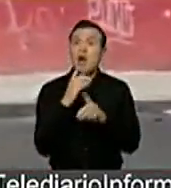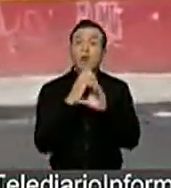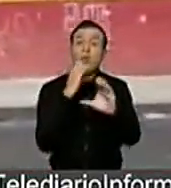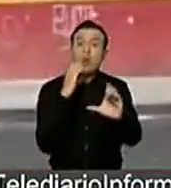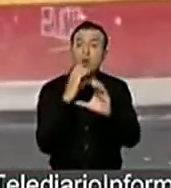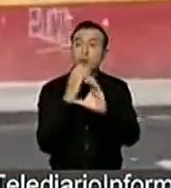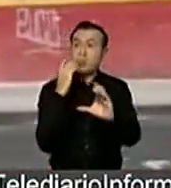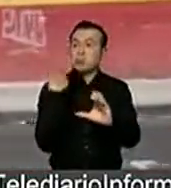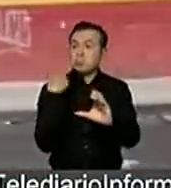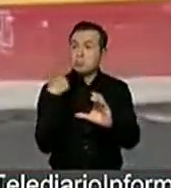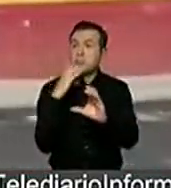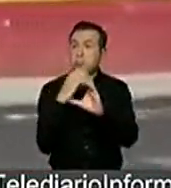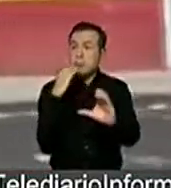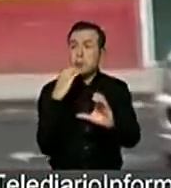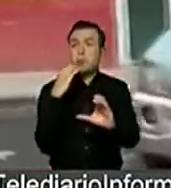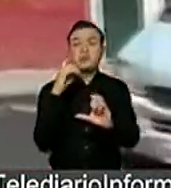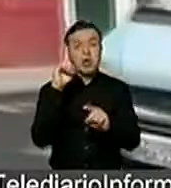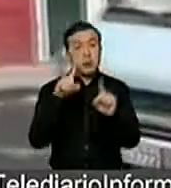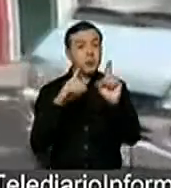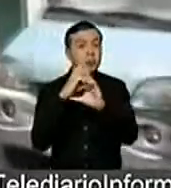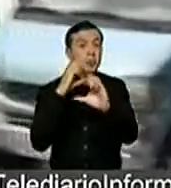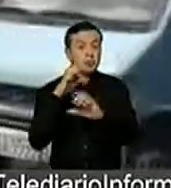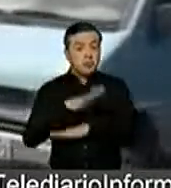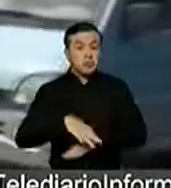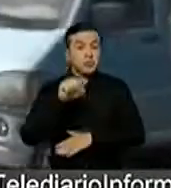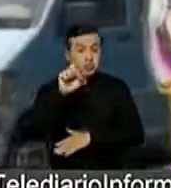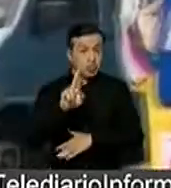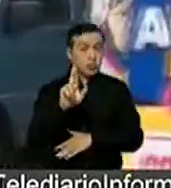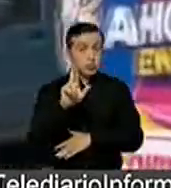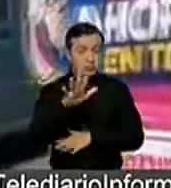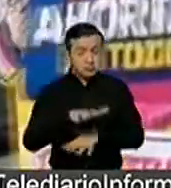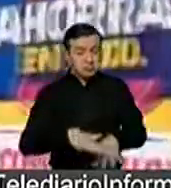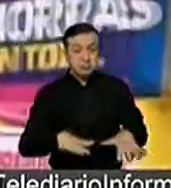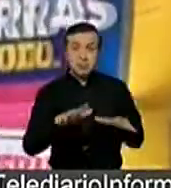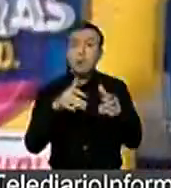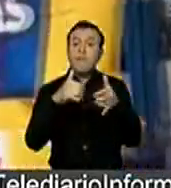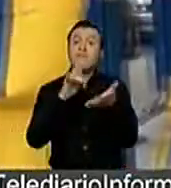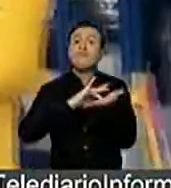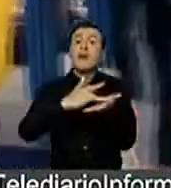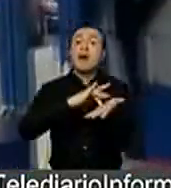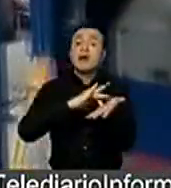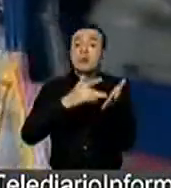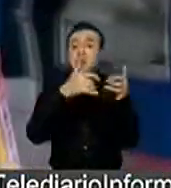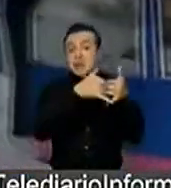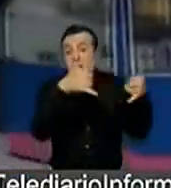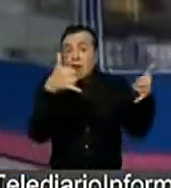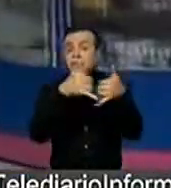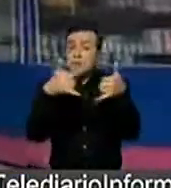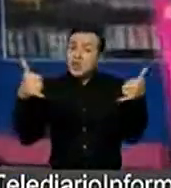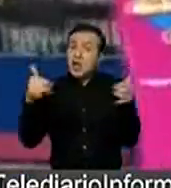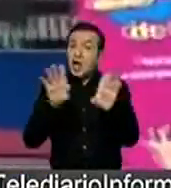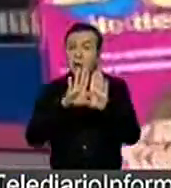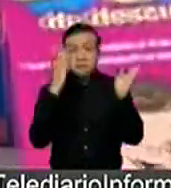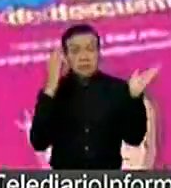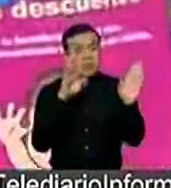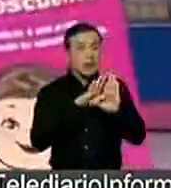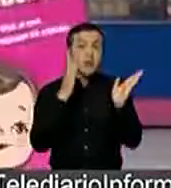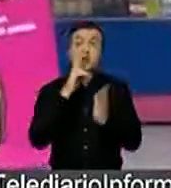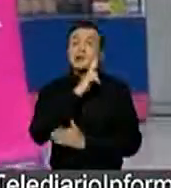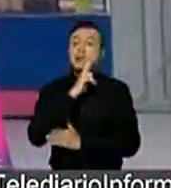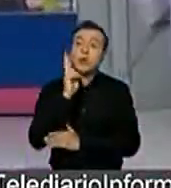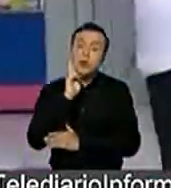podido evidenciar algunos buses aquí al sur de la ciudad. Las farmacias atienden con normalidad, también